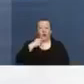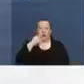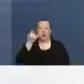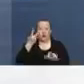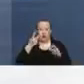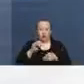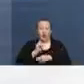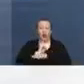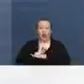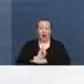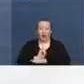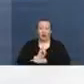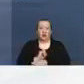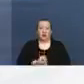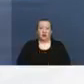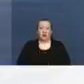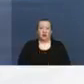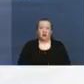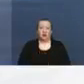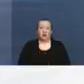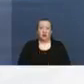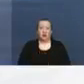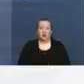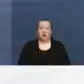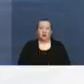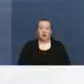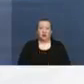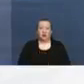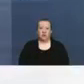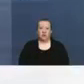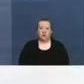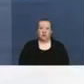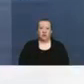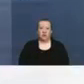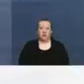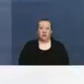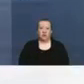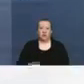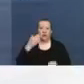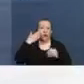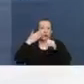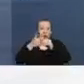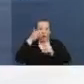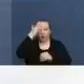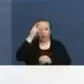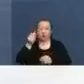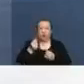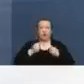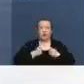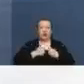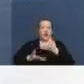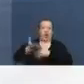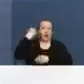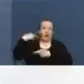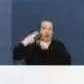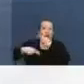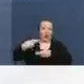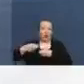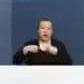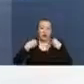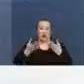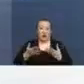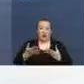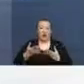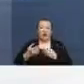la doctrina de san ambrosio el destino universal de los bienes la herencia común él hace su plata en el país pérez